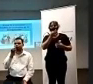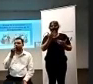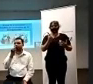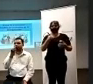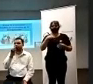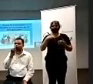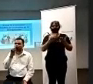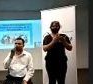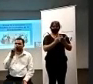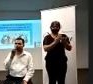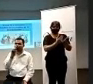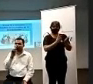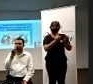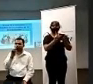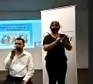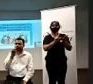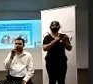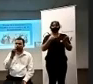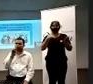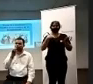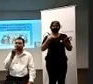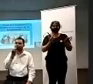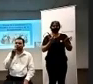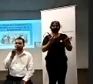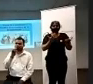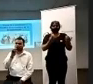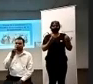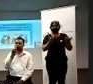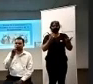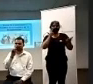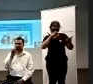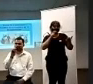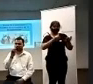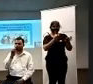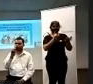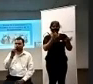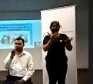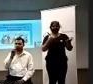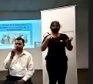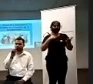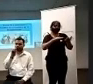libros braille que tocó otra persona? No puedo ir, se me cerró el parque, se me cerró todo.